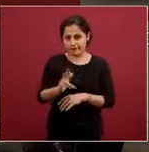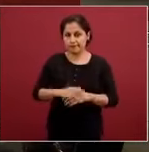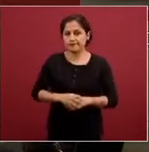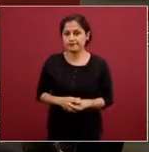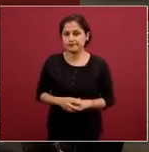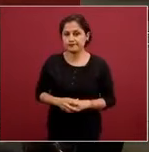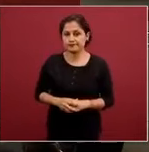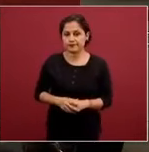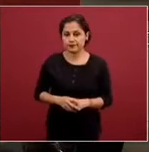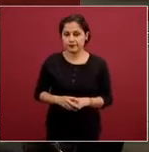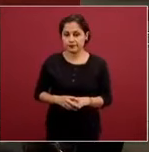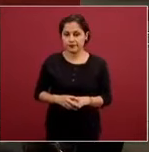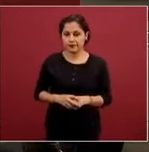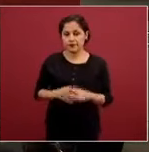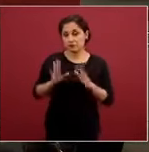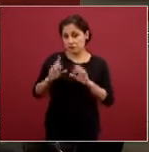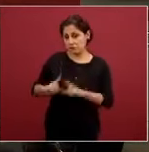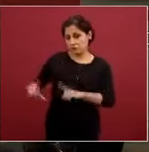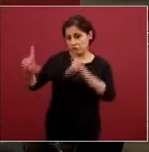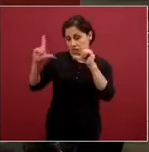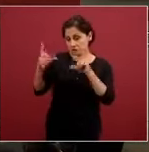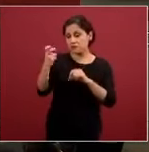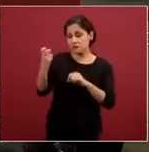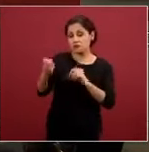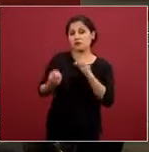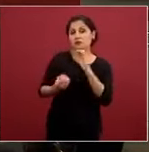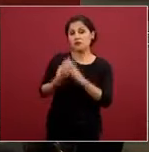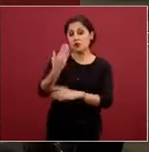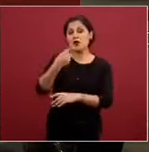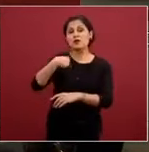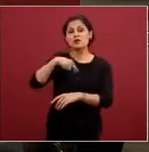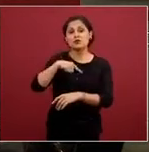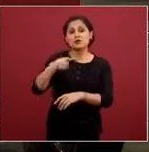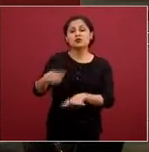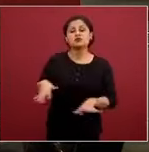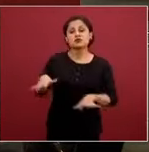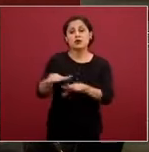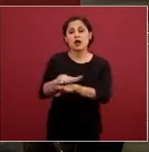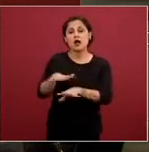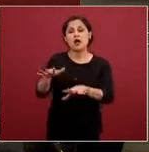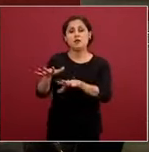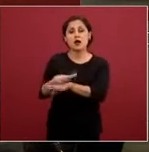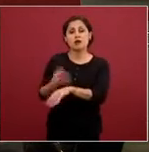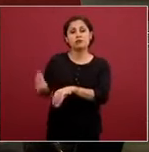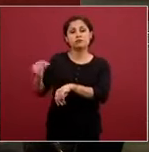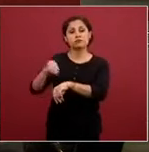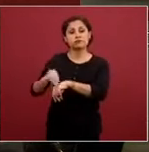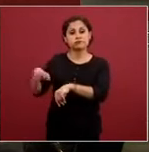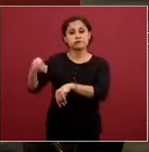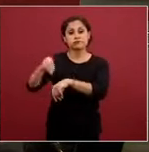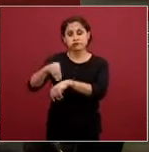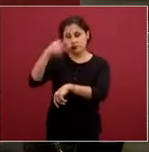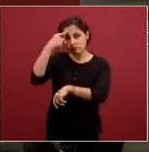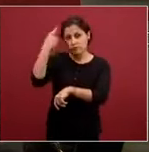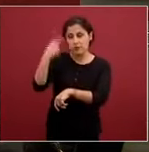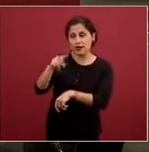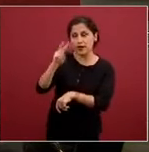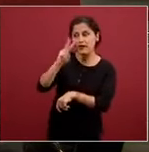pendiente de emitirse. Es una gráfica que vamos a estar también entonces actualizando para ver un poco cómo va la tendencia de la transmisión, porque